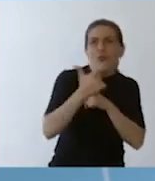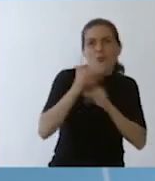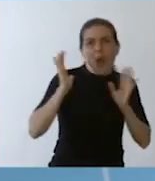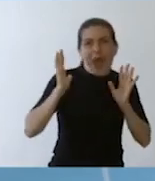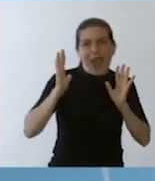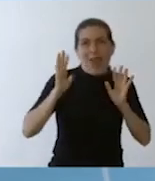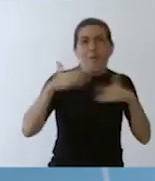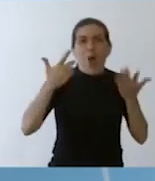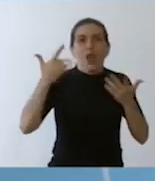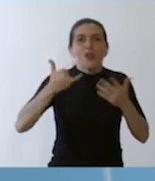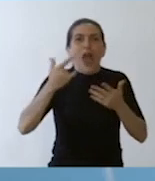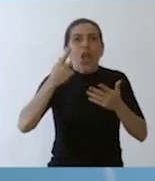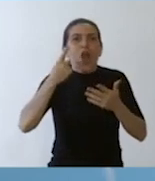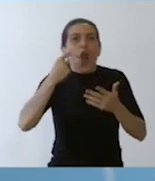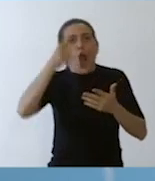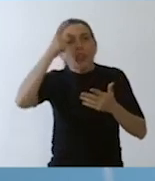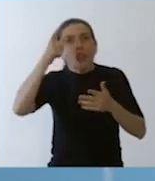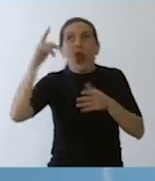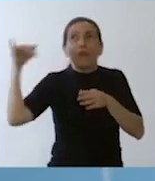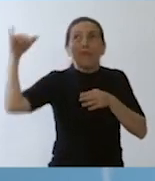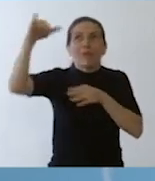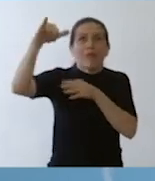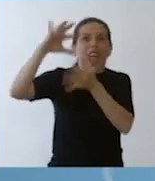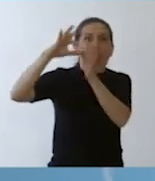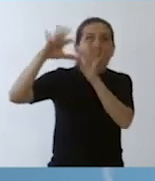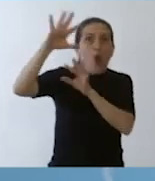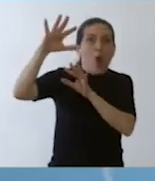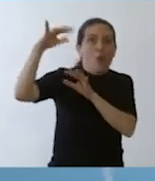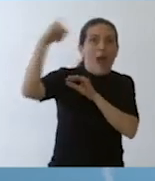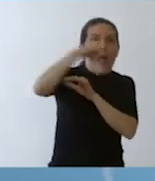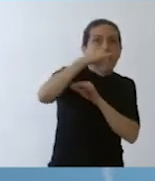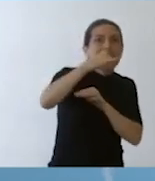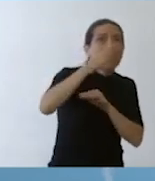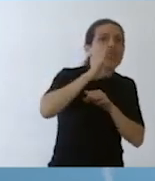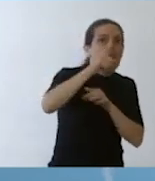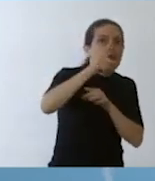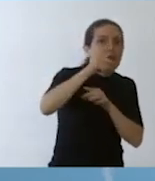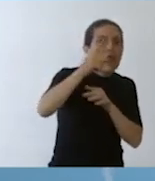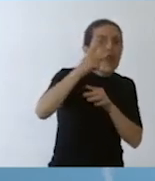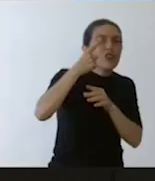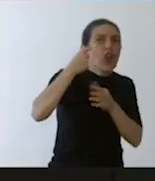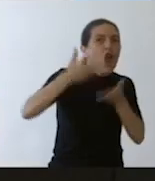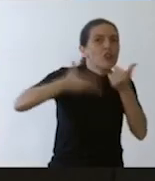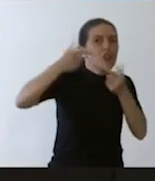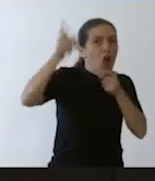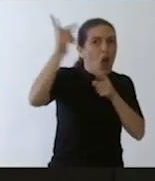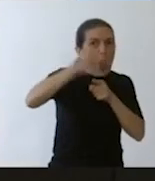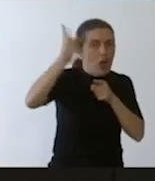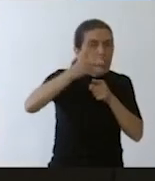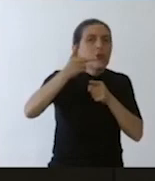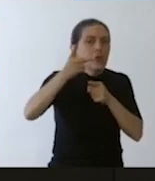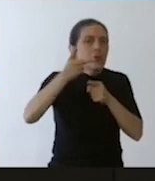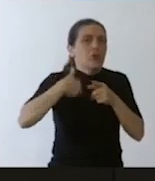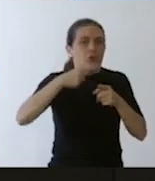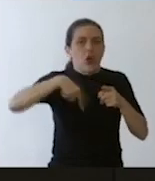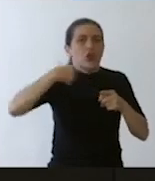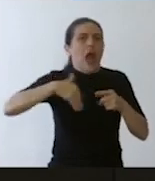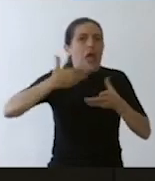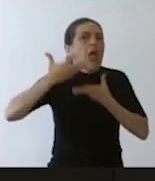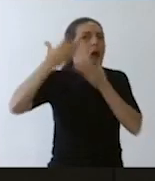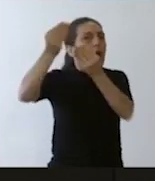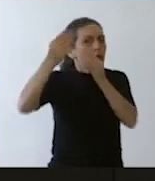de las entradas, de los ingresos de Europa y Estados Unidos, entendemos que estamos colaborando de manera importante para que no